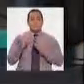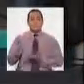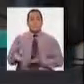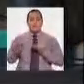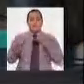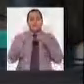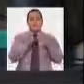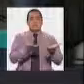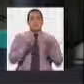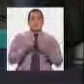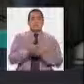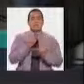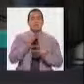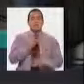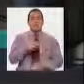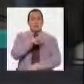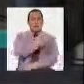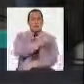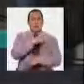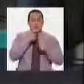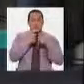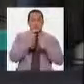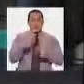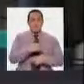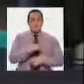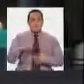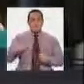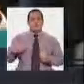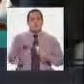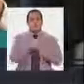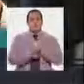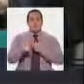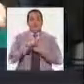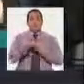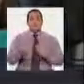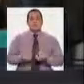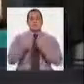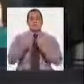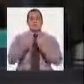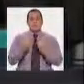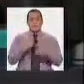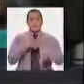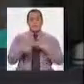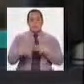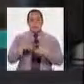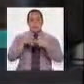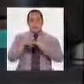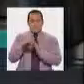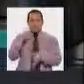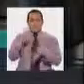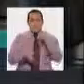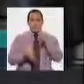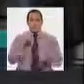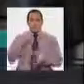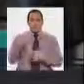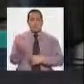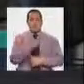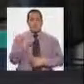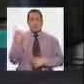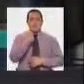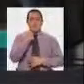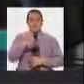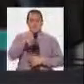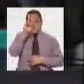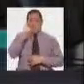remitidas a la Procuraduría del Ministerio de Defensa para que pudieran ser empleadas en el juicio nacional. Y